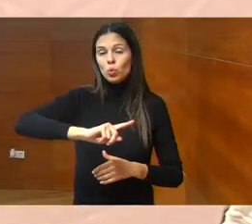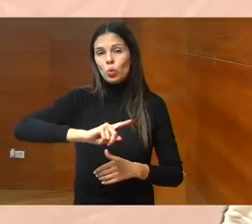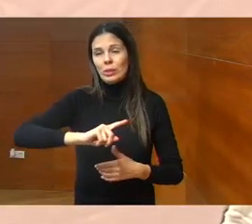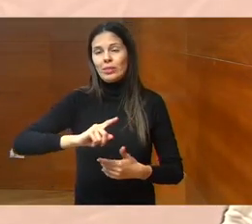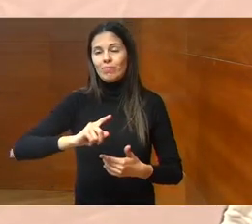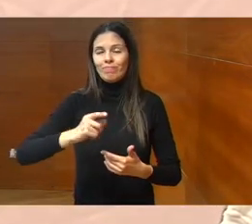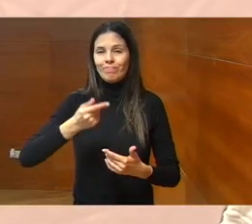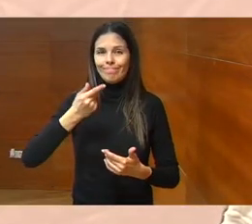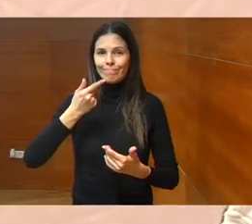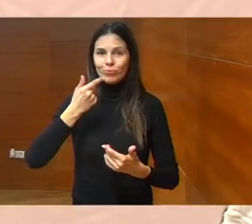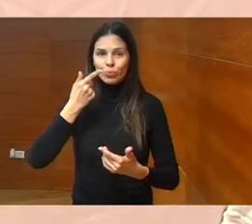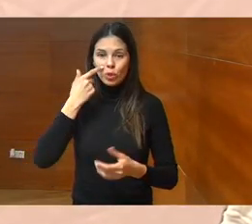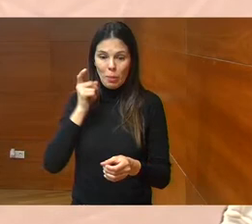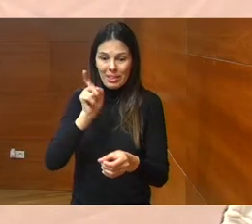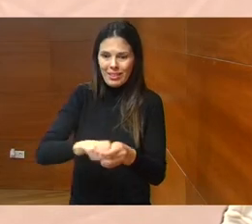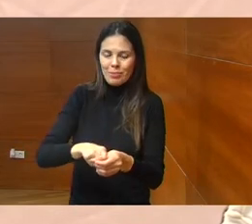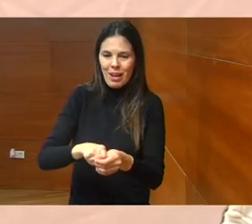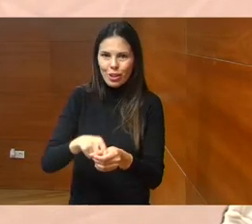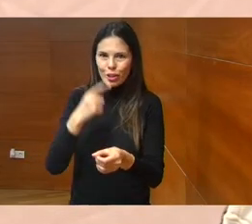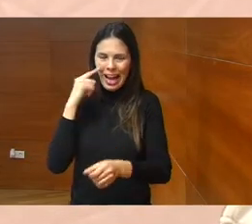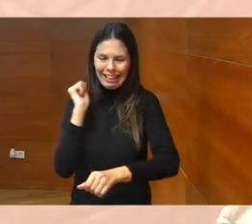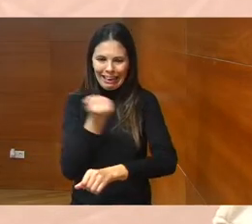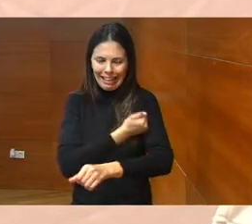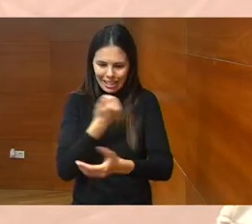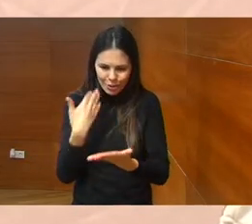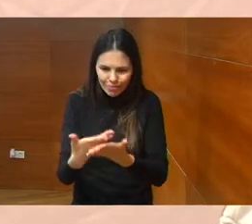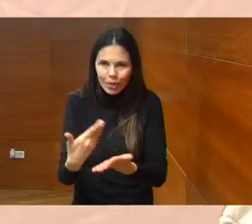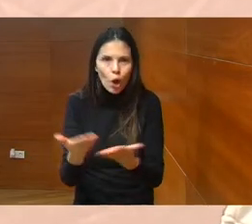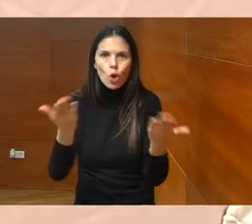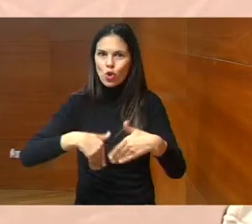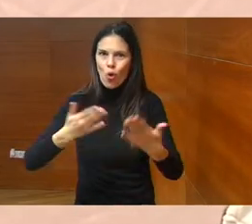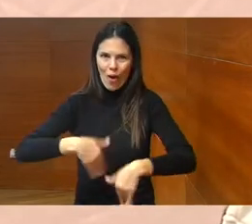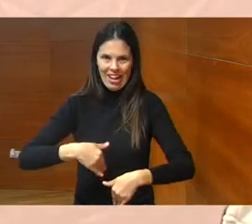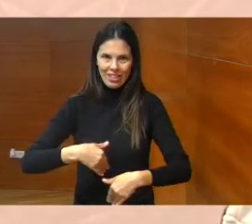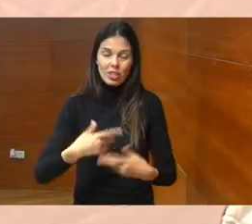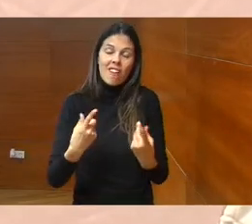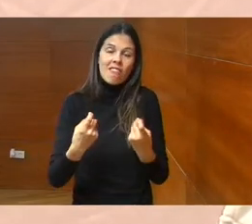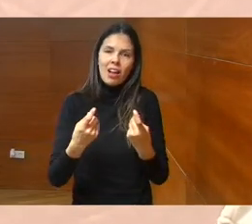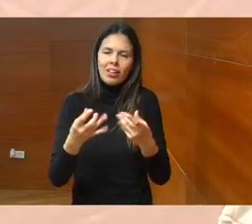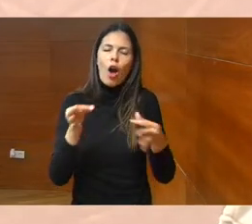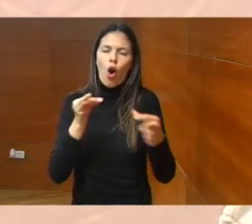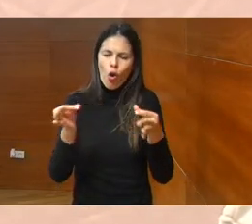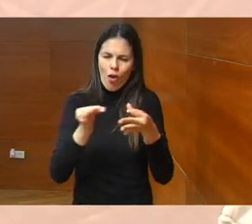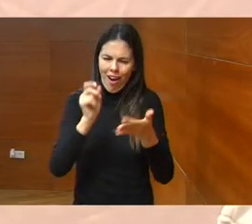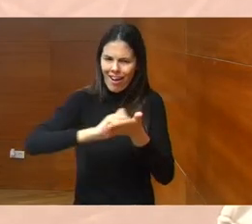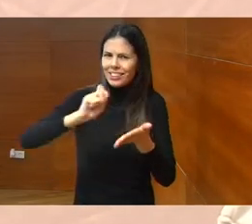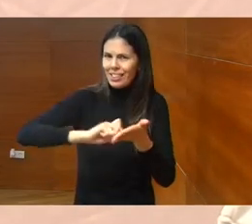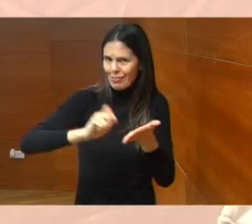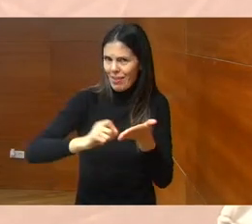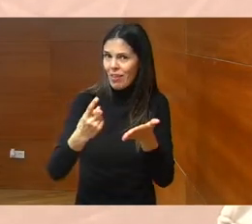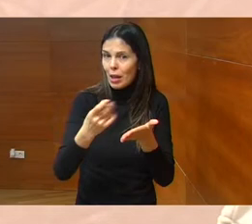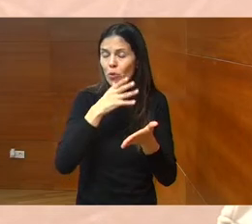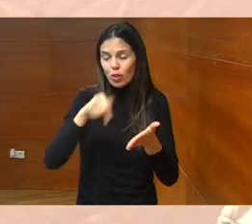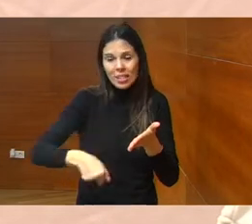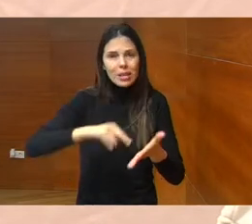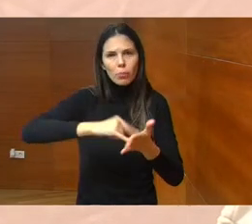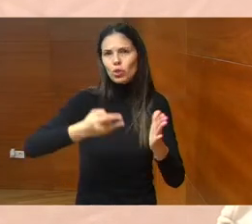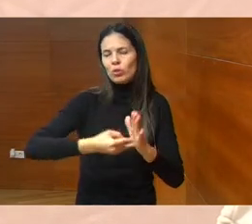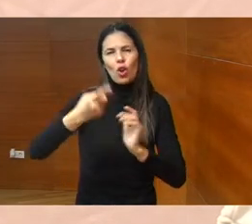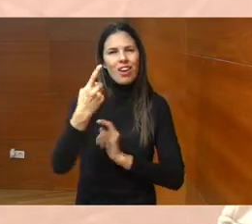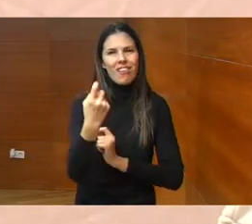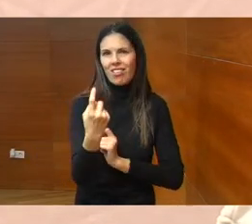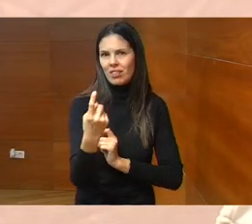registradas faltan a inda moitas páginas por escribir y por eso que este proyecto es necesario porque